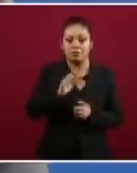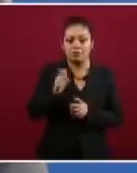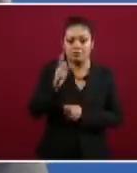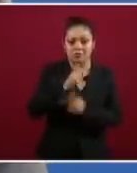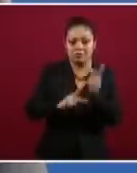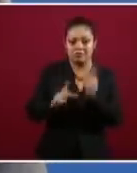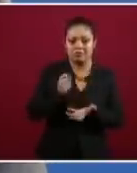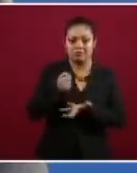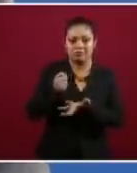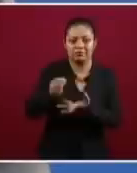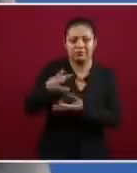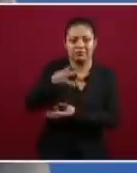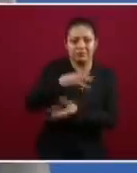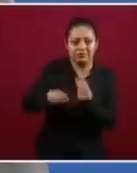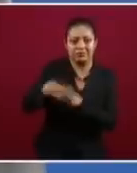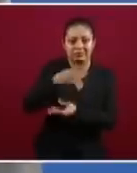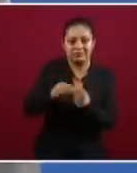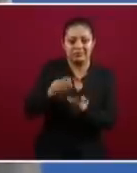inversiones.